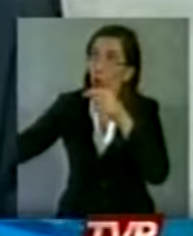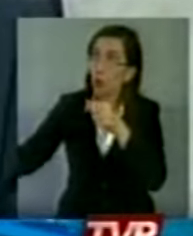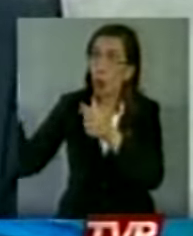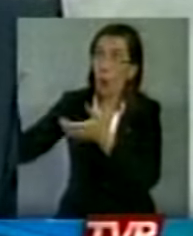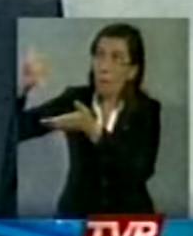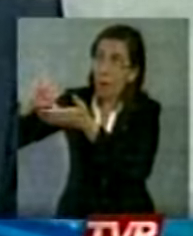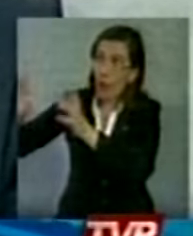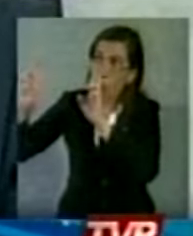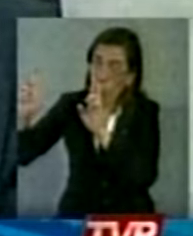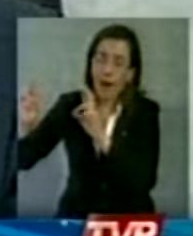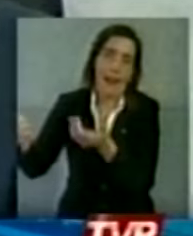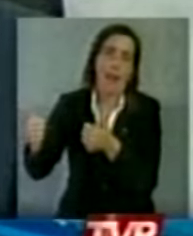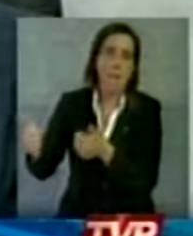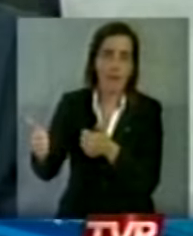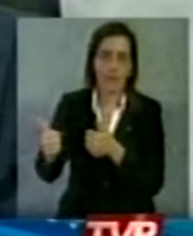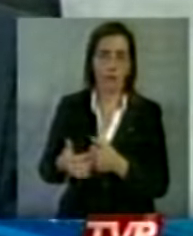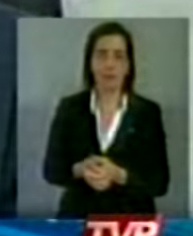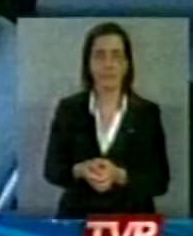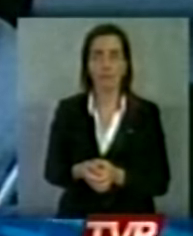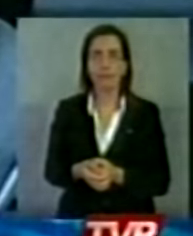de todos los argentinos.